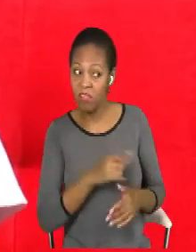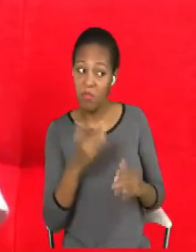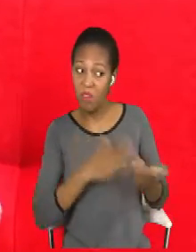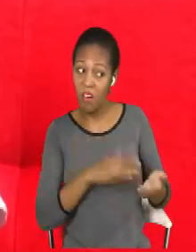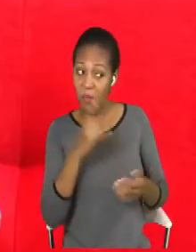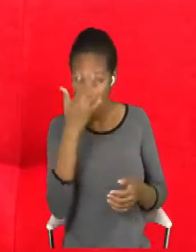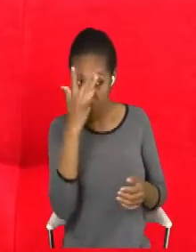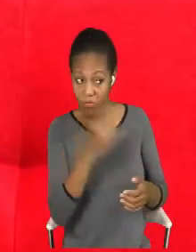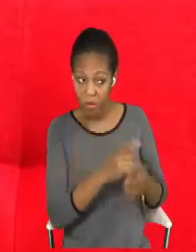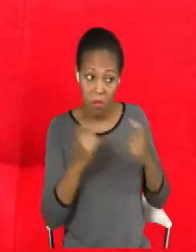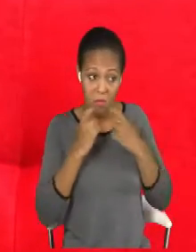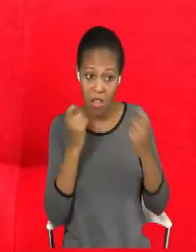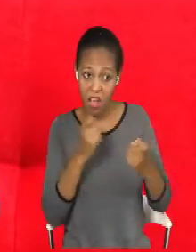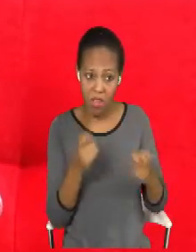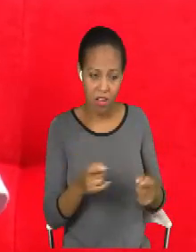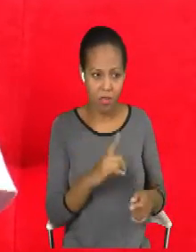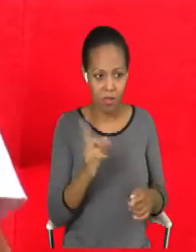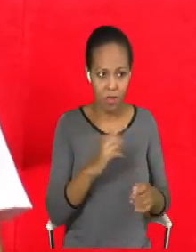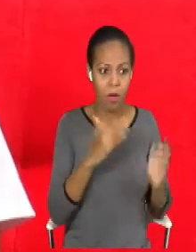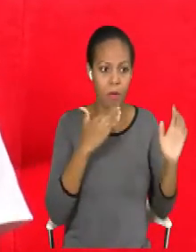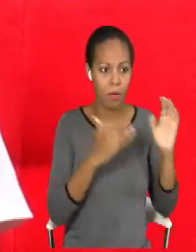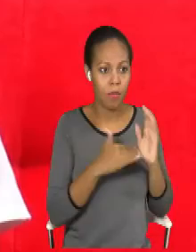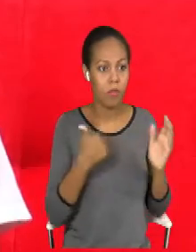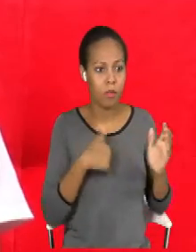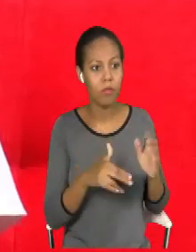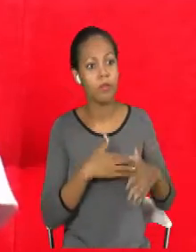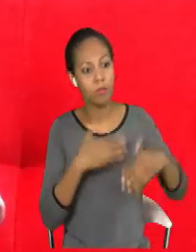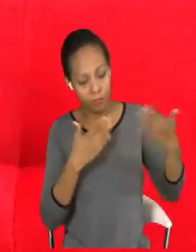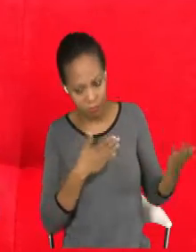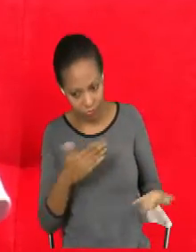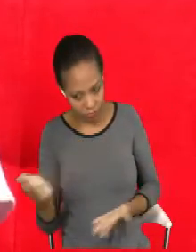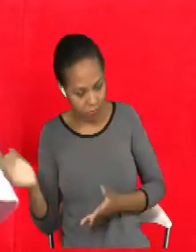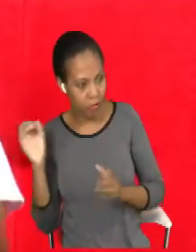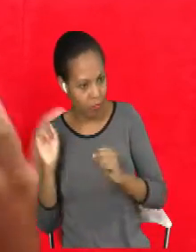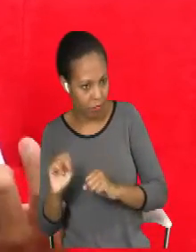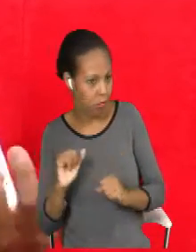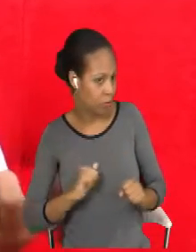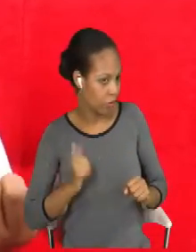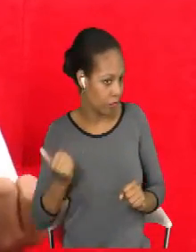antes te decimos, oye, tienes otra oportunidad. Escucha esta lección y bueno,